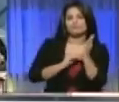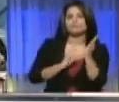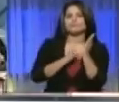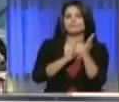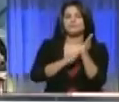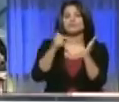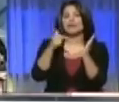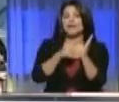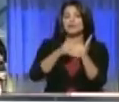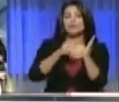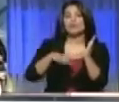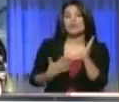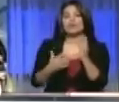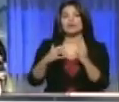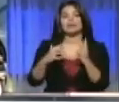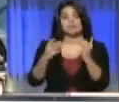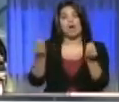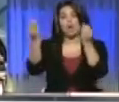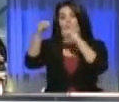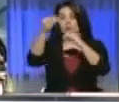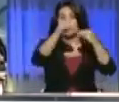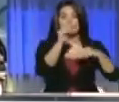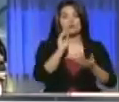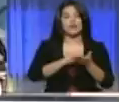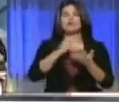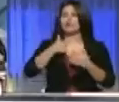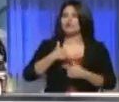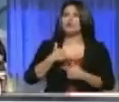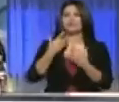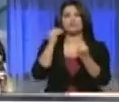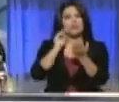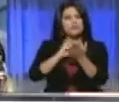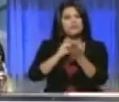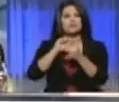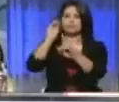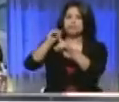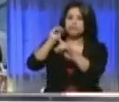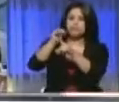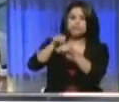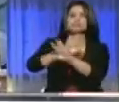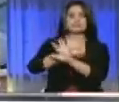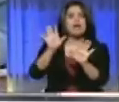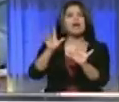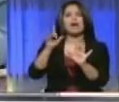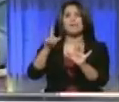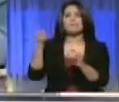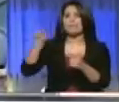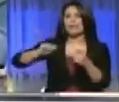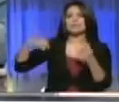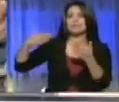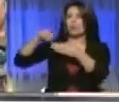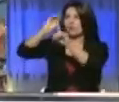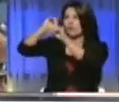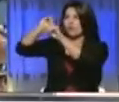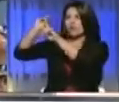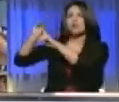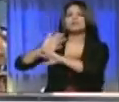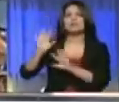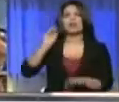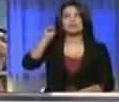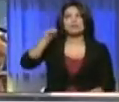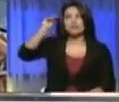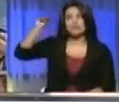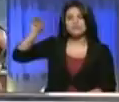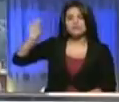la construcción de ese nuevo consenso, en el cual venimos insistiendo durante ya varios meses y ha tenido